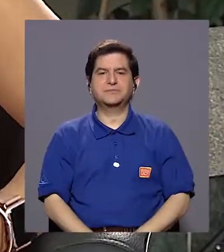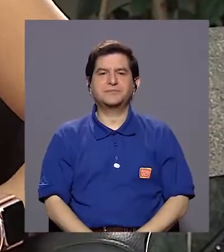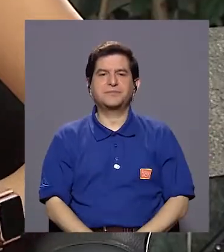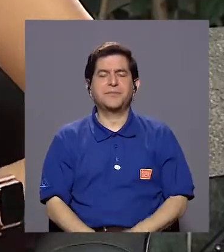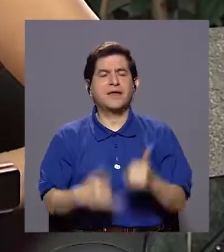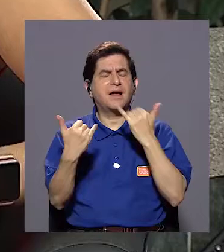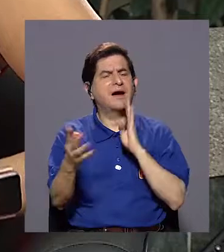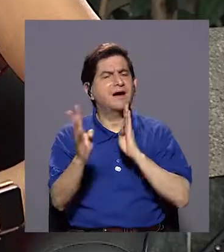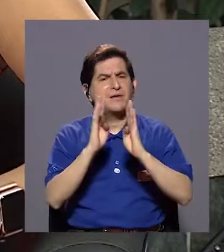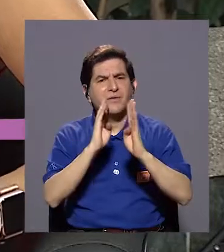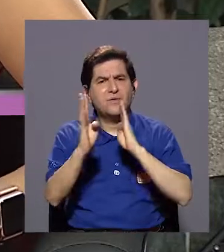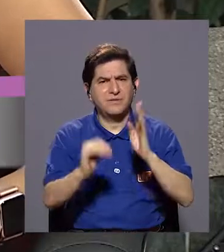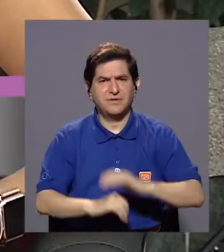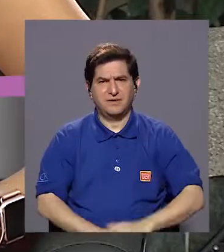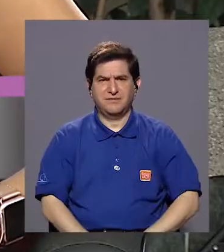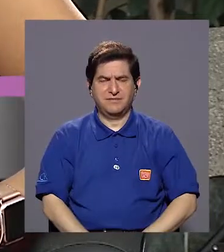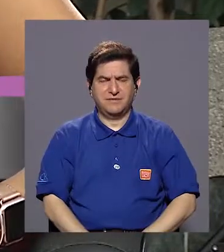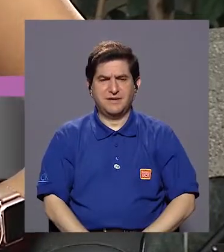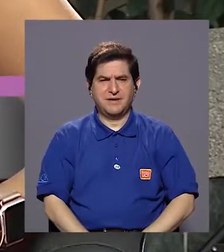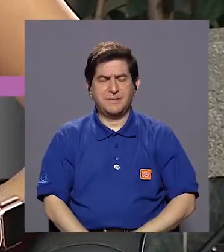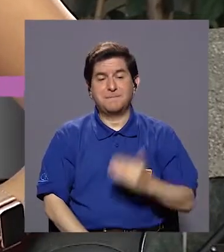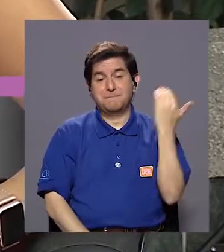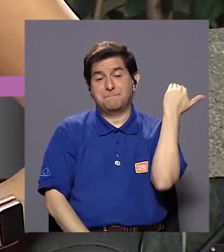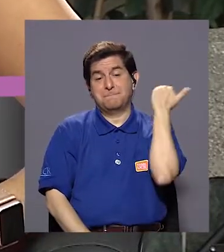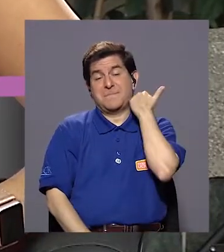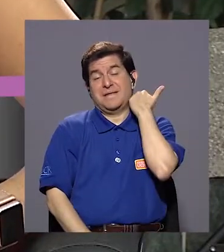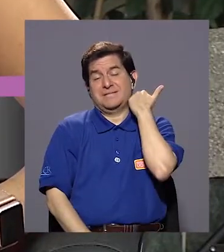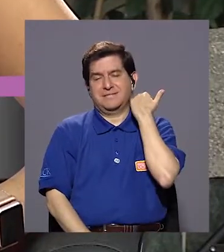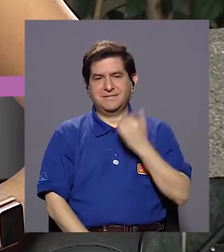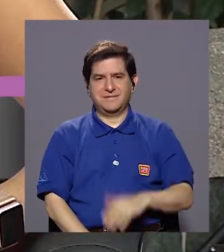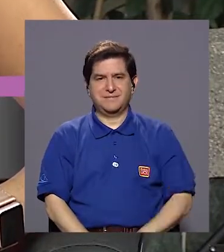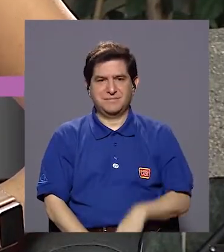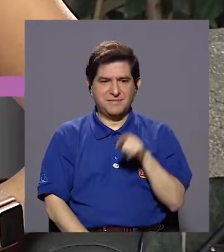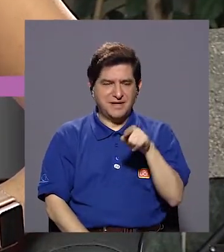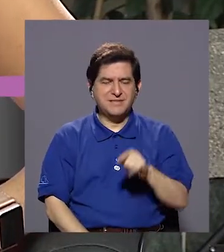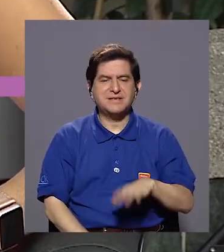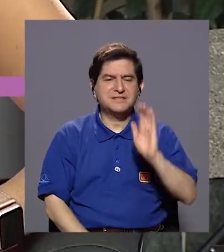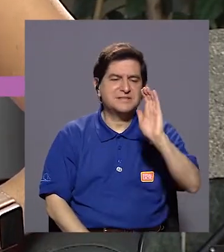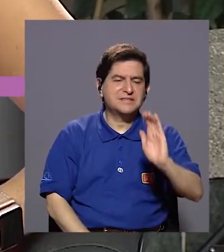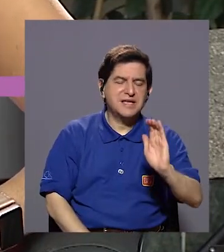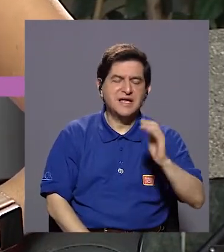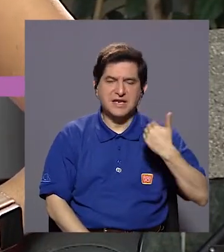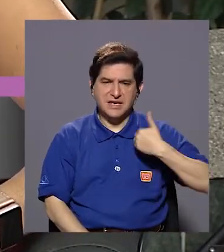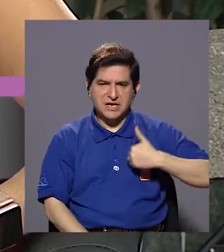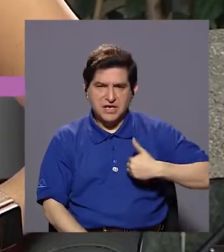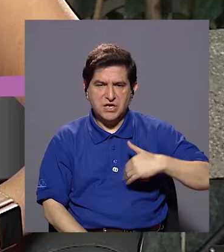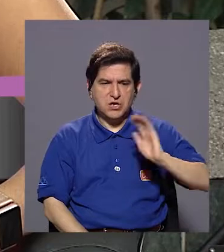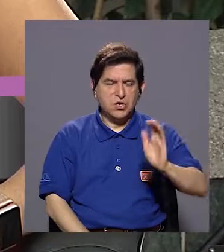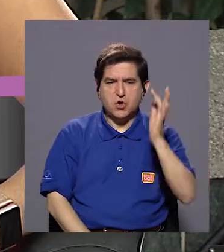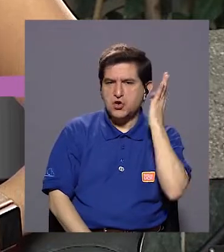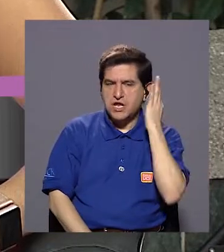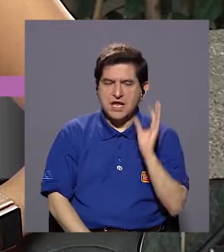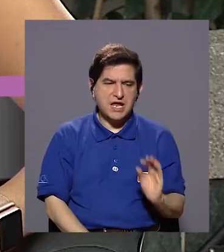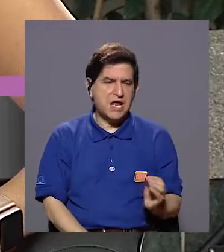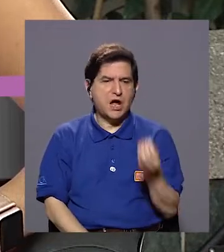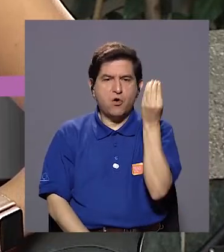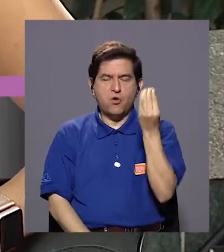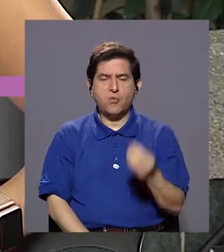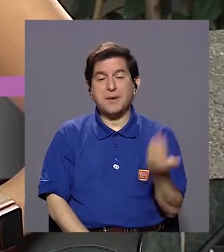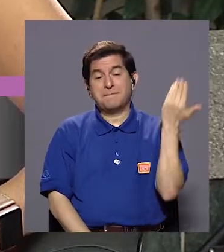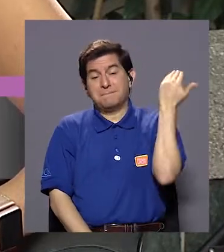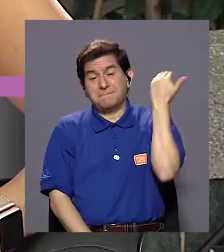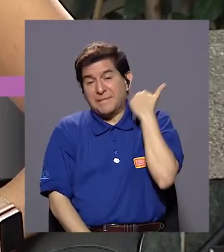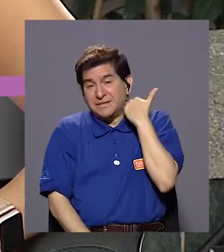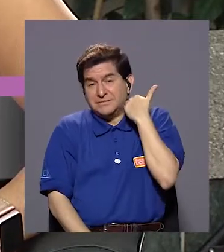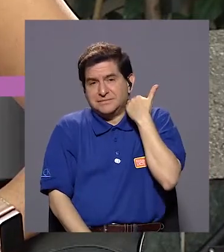Liliana, hablemos de la víctima, de este niño, niña, joven que está